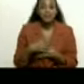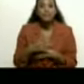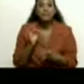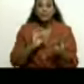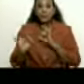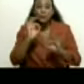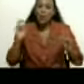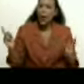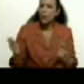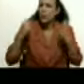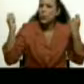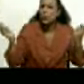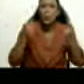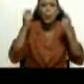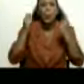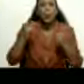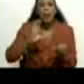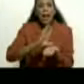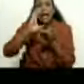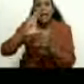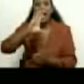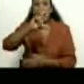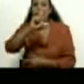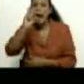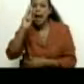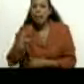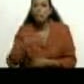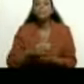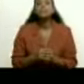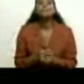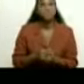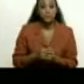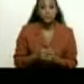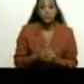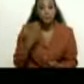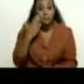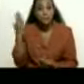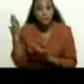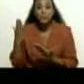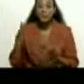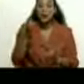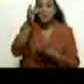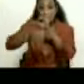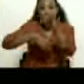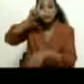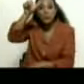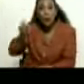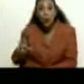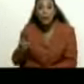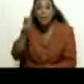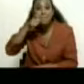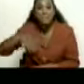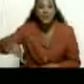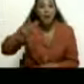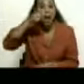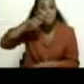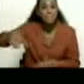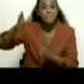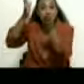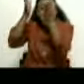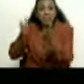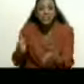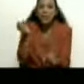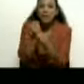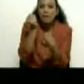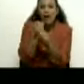repito, impulsando la P del CLAC. Muchísimas gracias. Bueno, ahí escuchábamos parte de las declaraciones de la población que se encuentra en este sector,